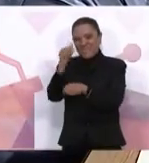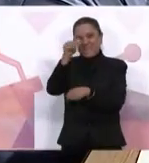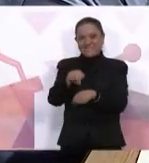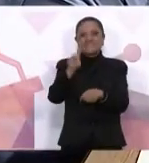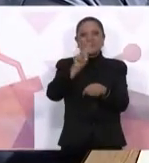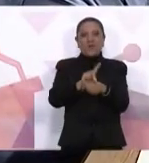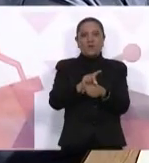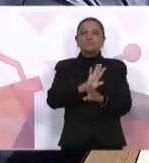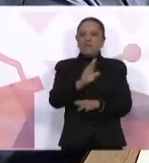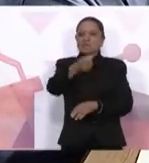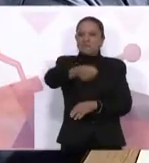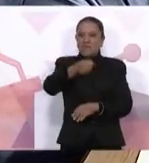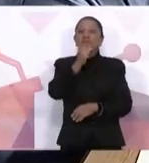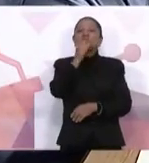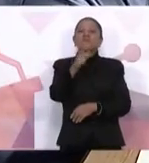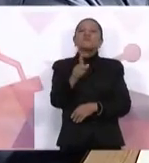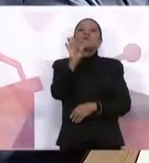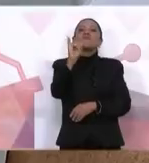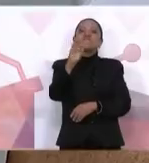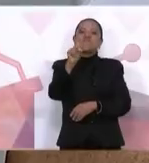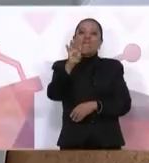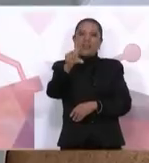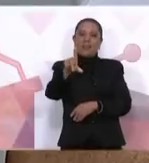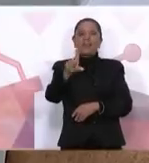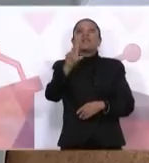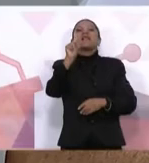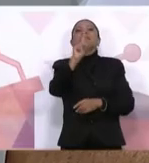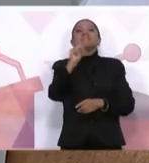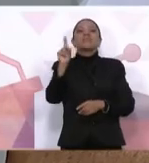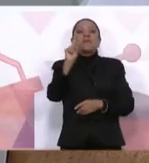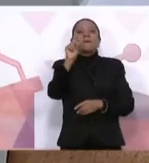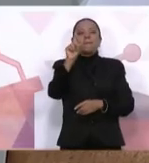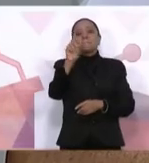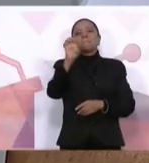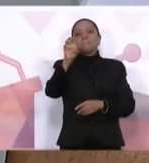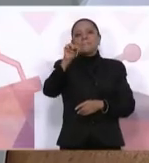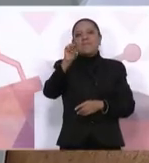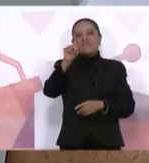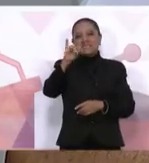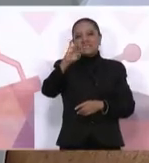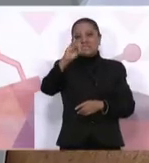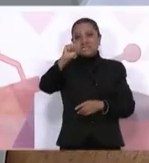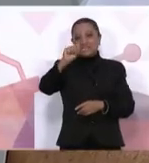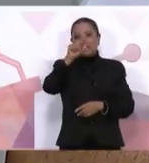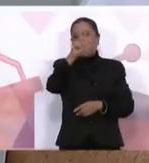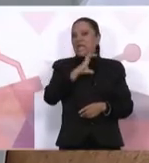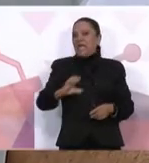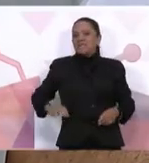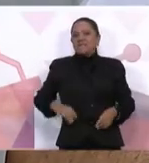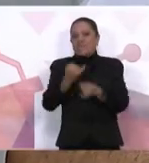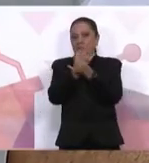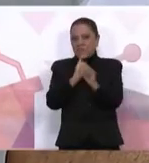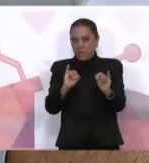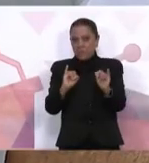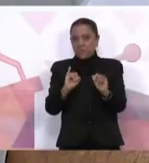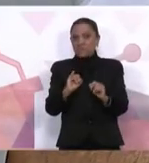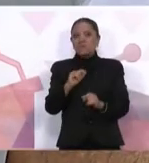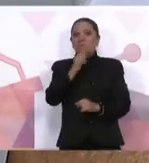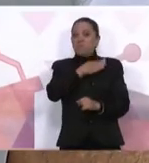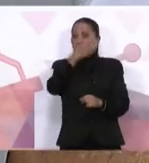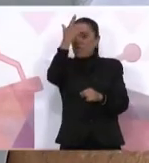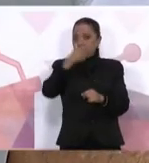demédicis hidalgo candidato independiente buenas noches espero que este debate sirva para que los morelenses